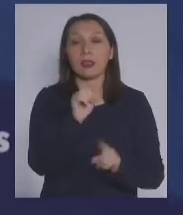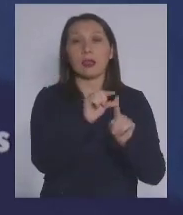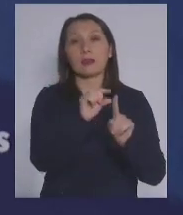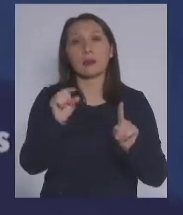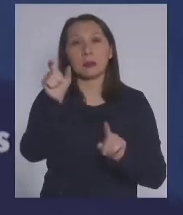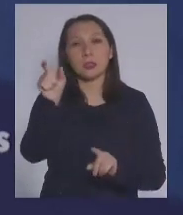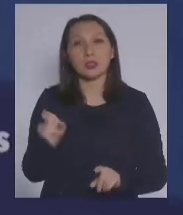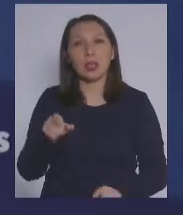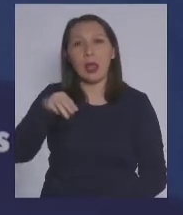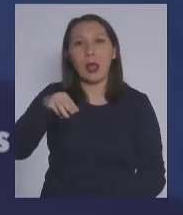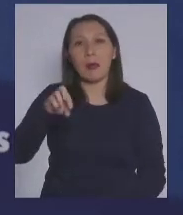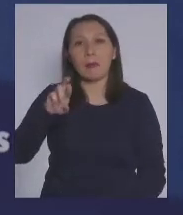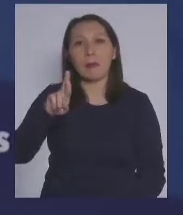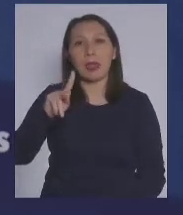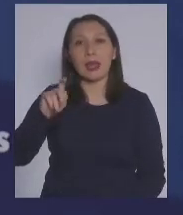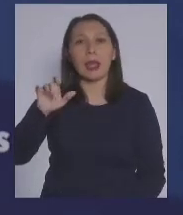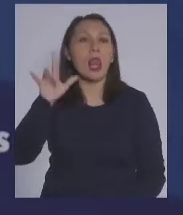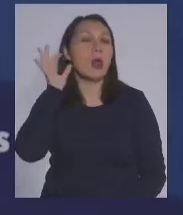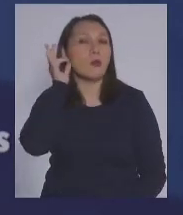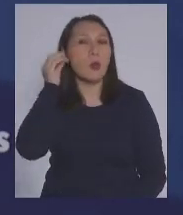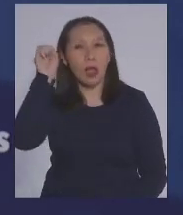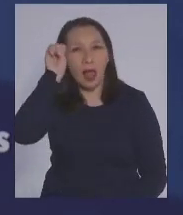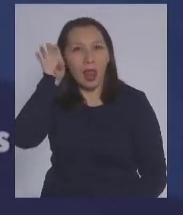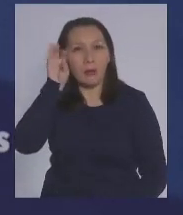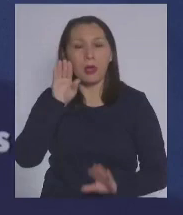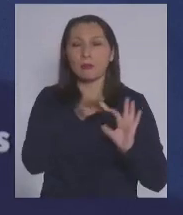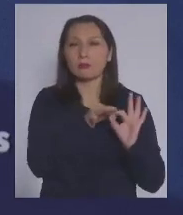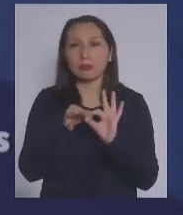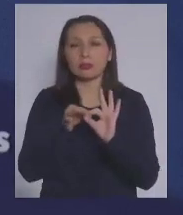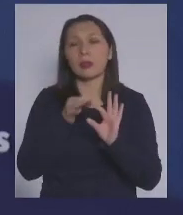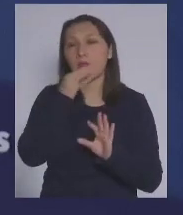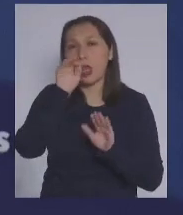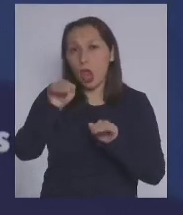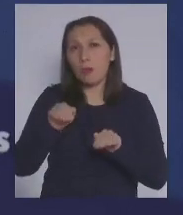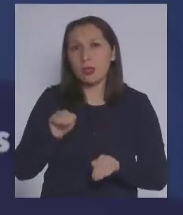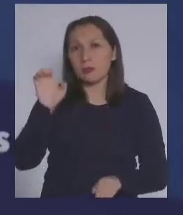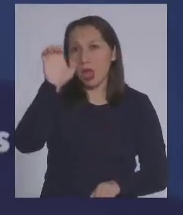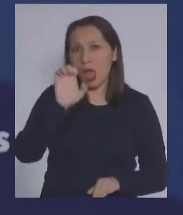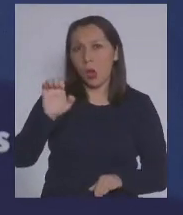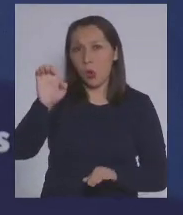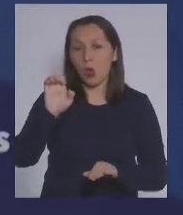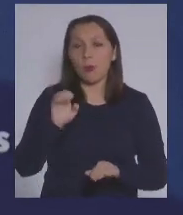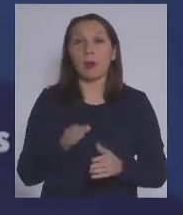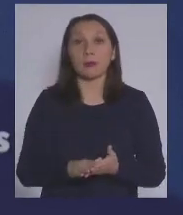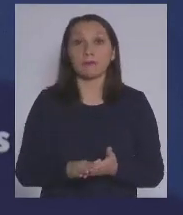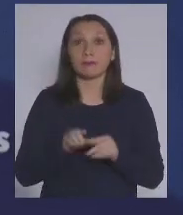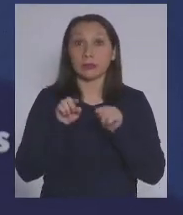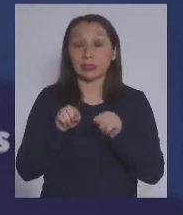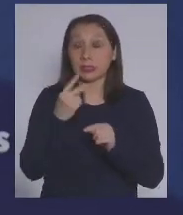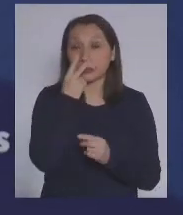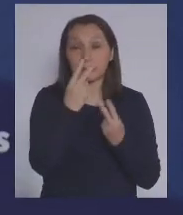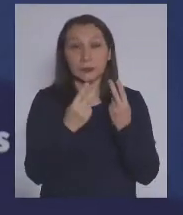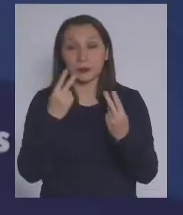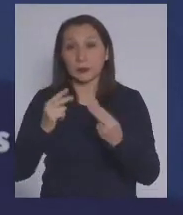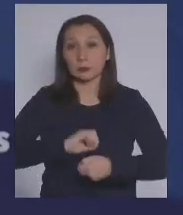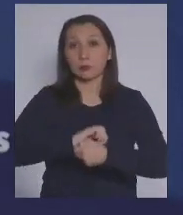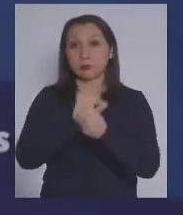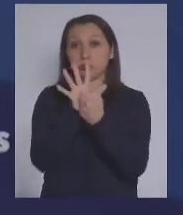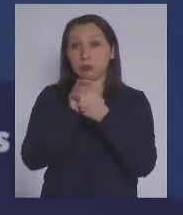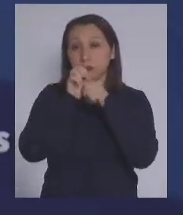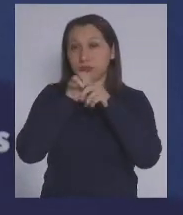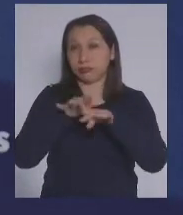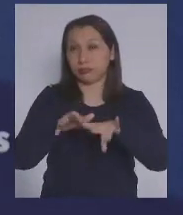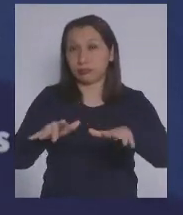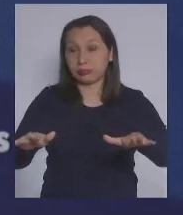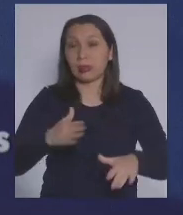merkel que hablaba en el mismo sentido en europa en alemania ante este escenario de pandemia donde